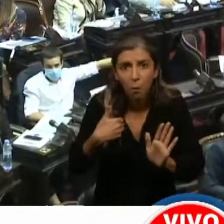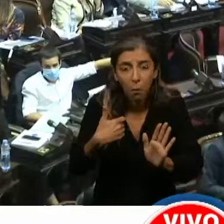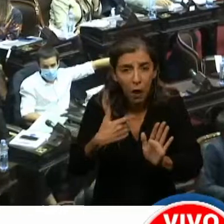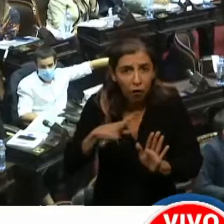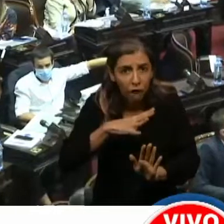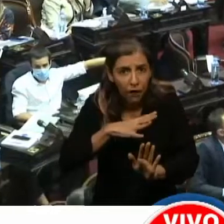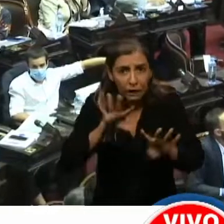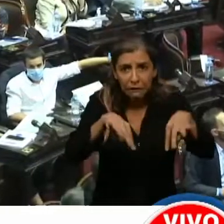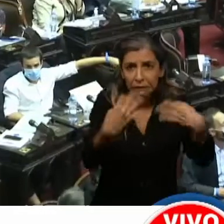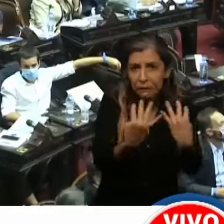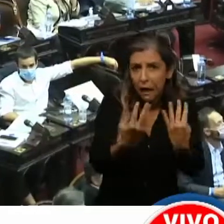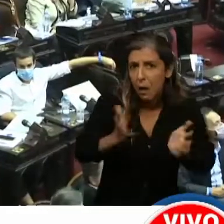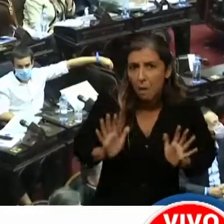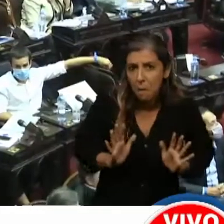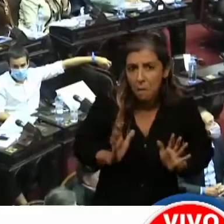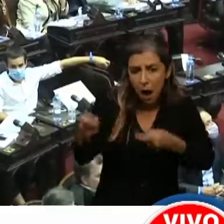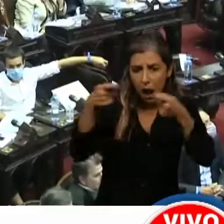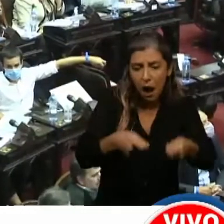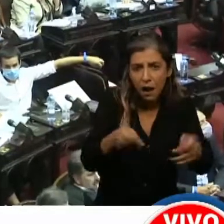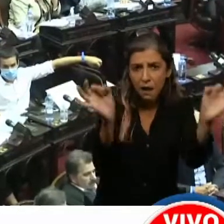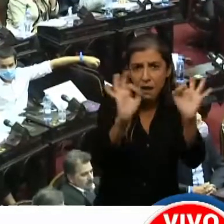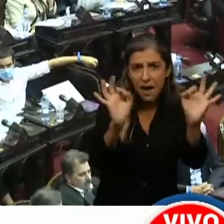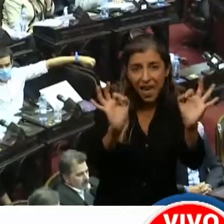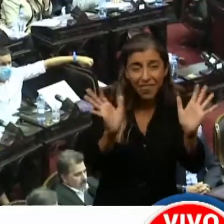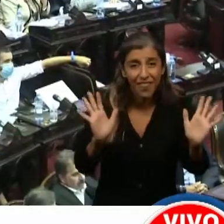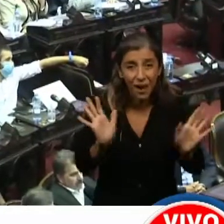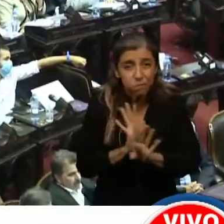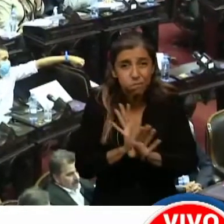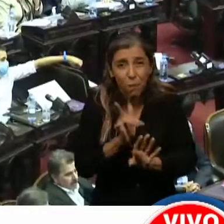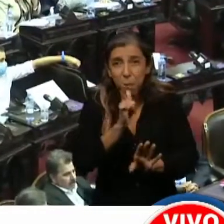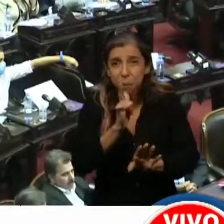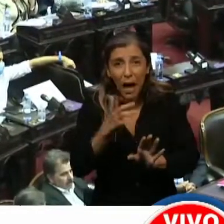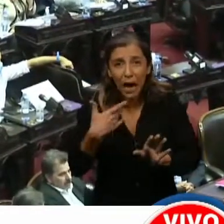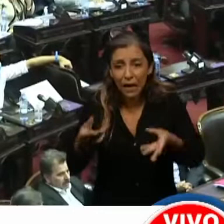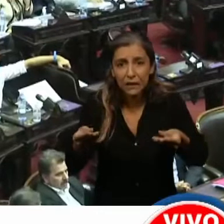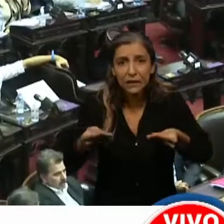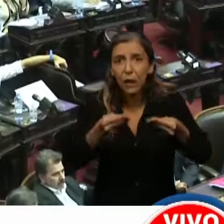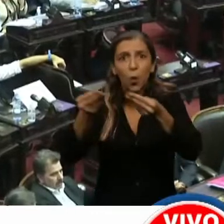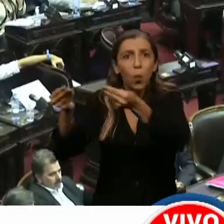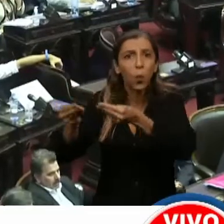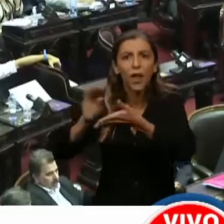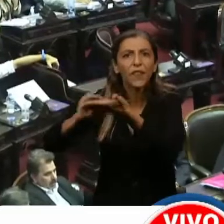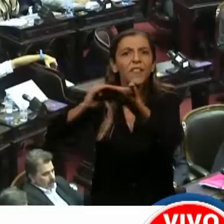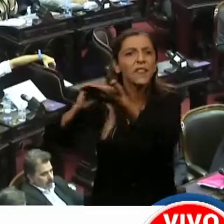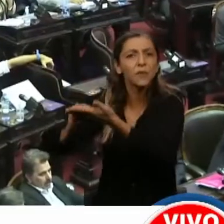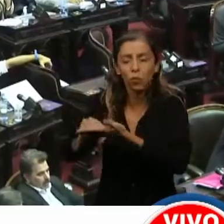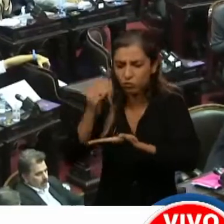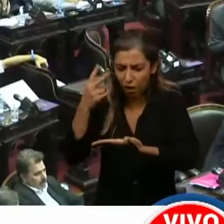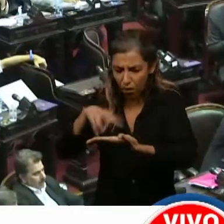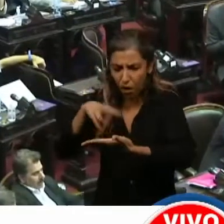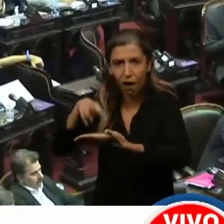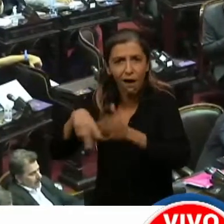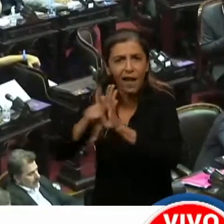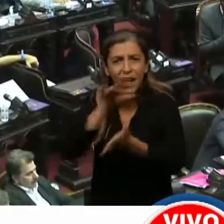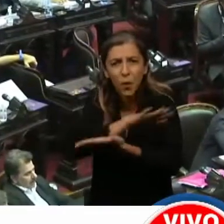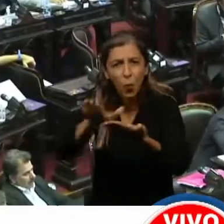y que ha circulado de manera anónima, casi fantasmal, por los despachos de los diputados y por